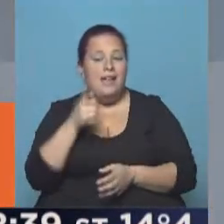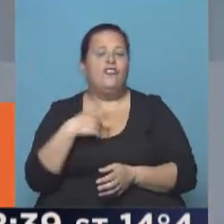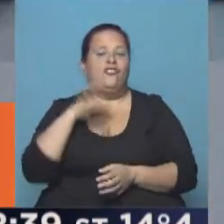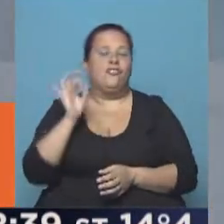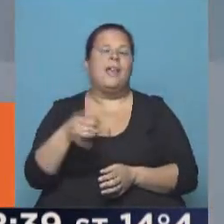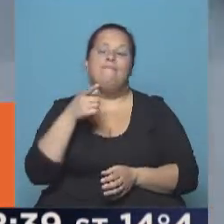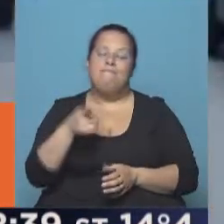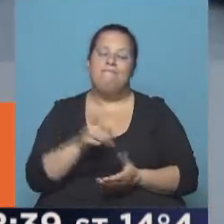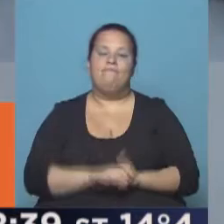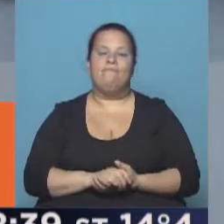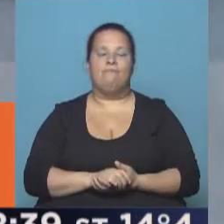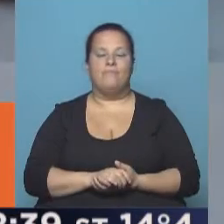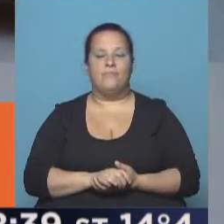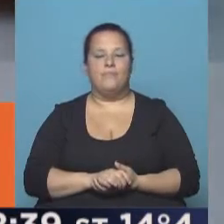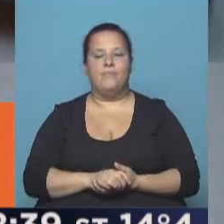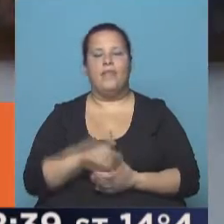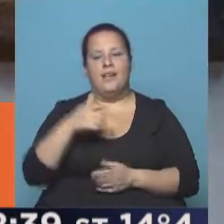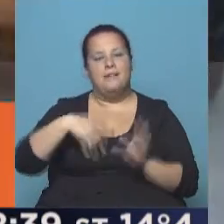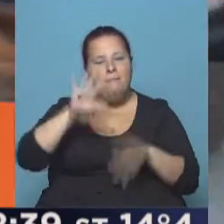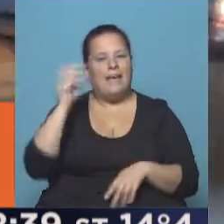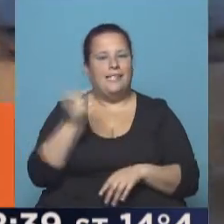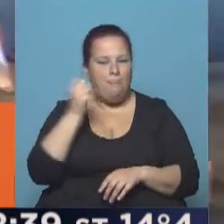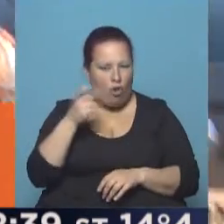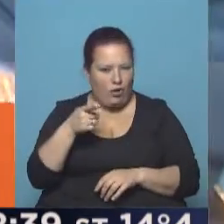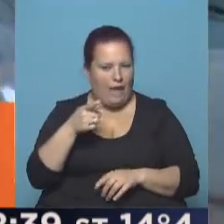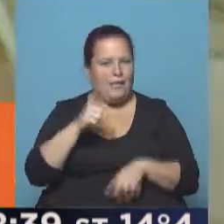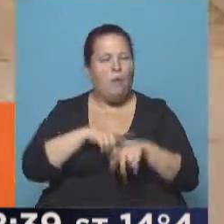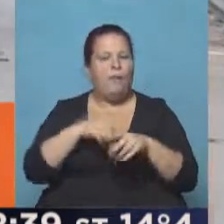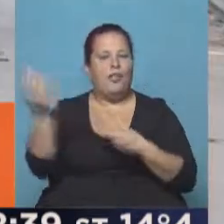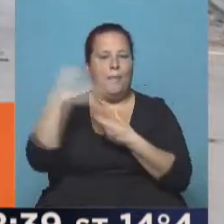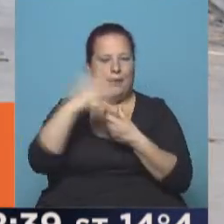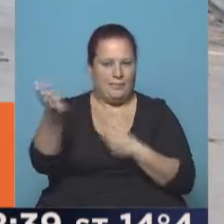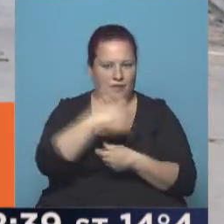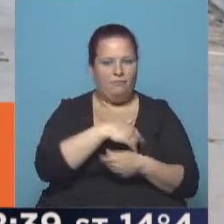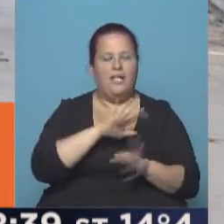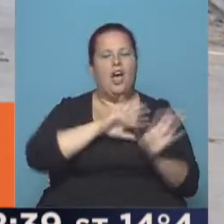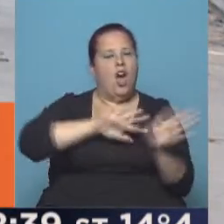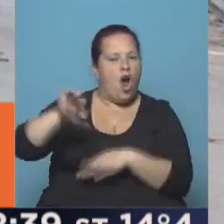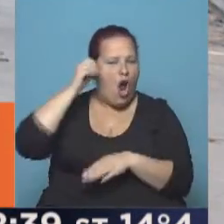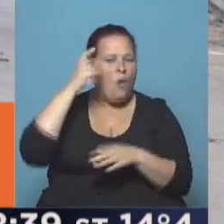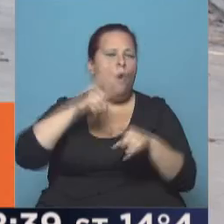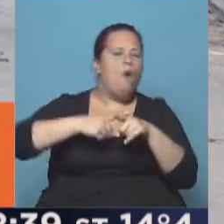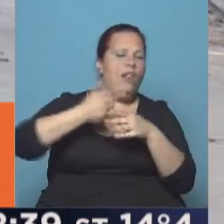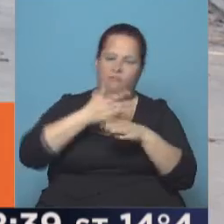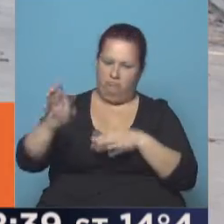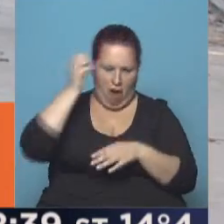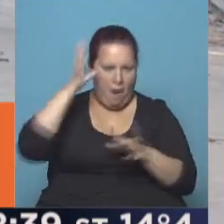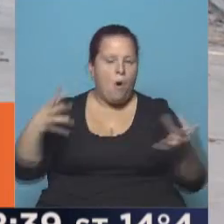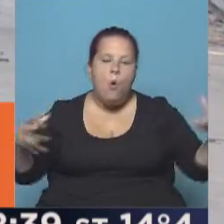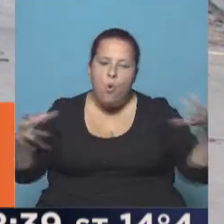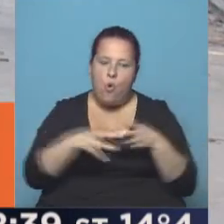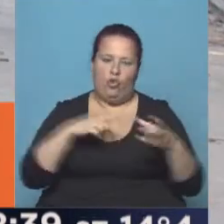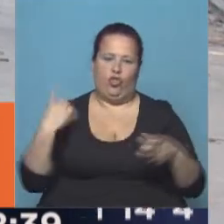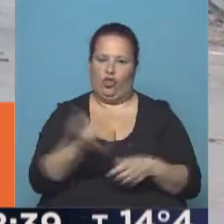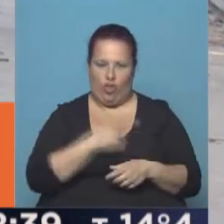que es la parte más importante, el proceso participativo. Dejamos de lado las banderas ideológicas para juntarnos